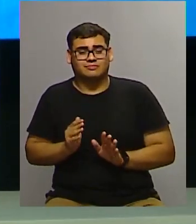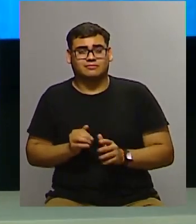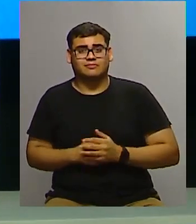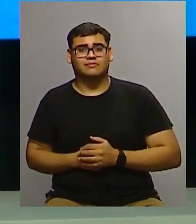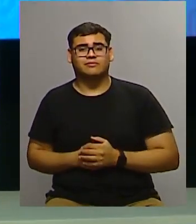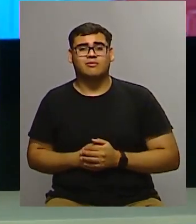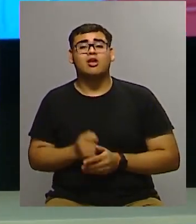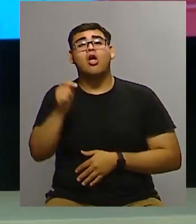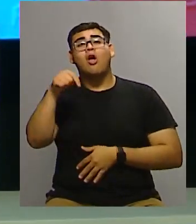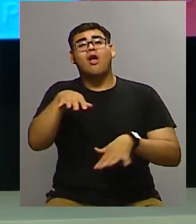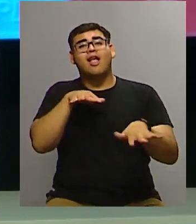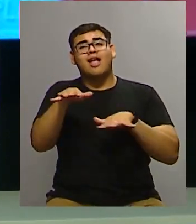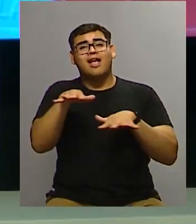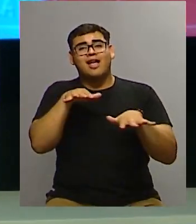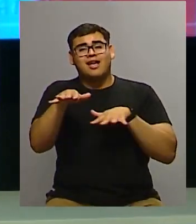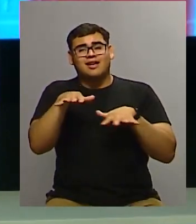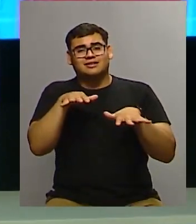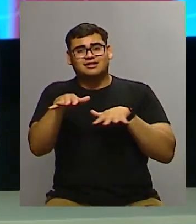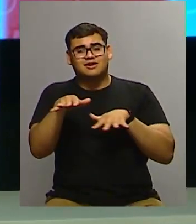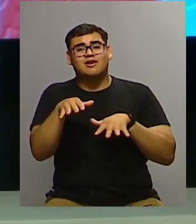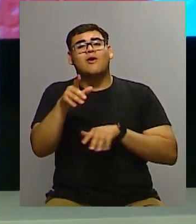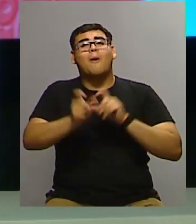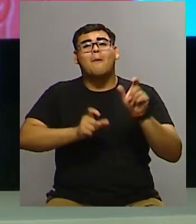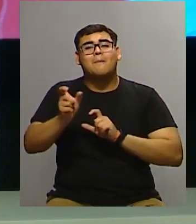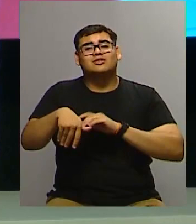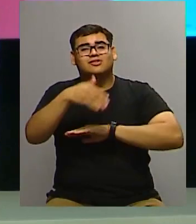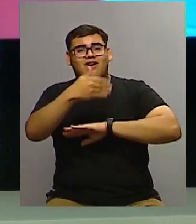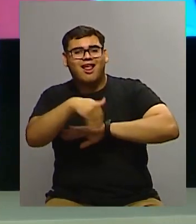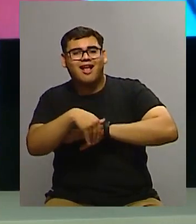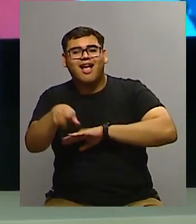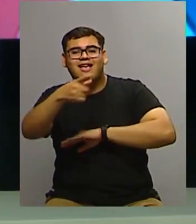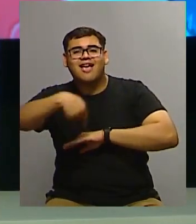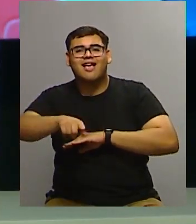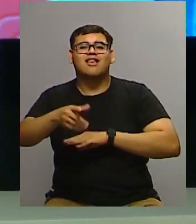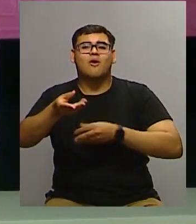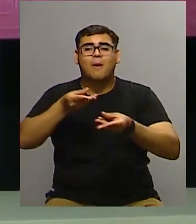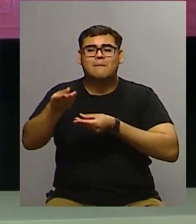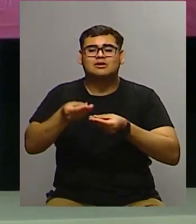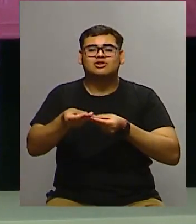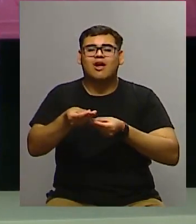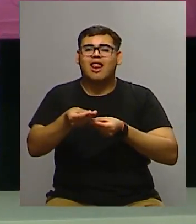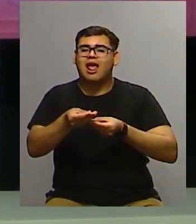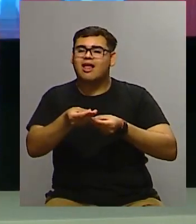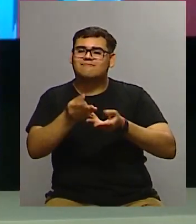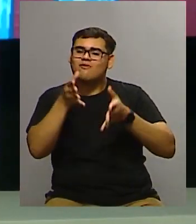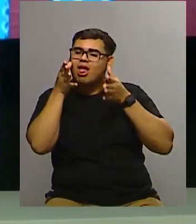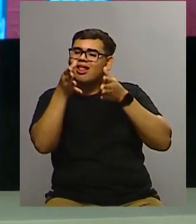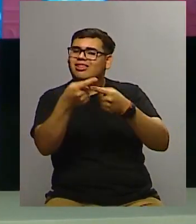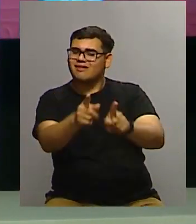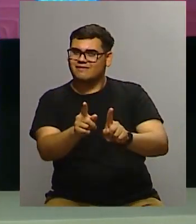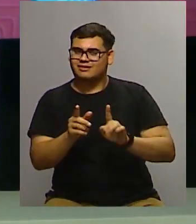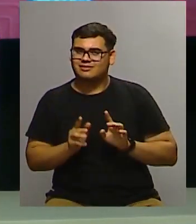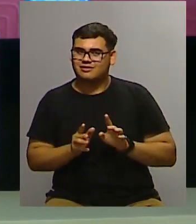la situación de la gente, de la calle, de los productores, de los empresarios va por otro lado. Hay tiempo para